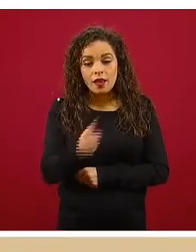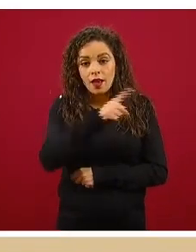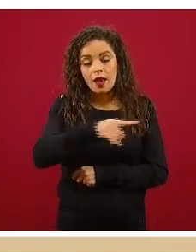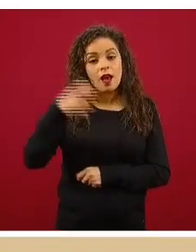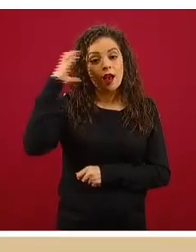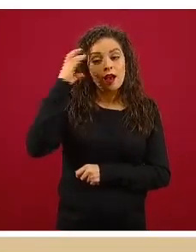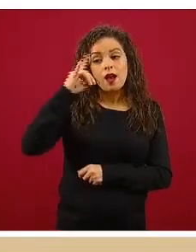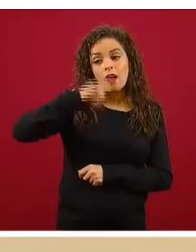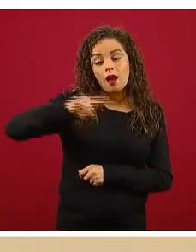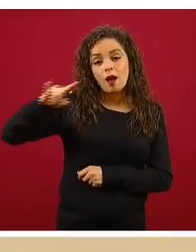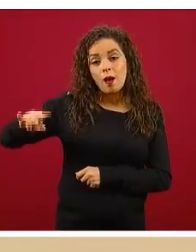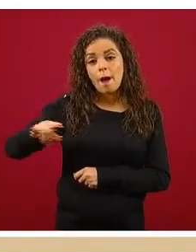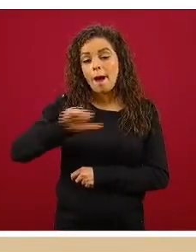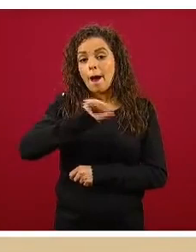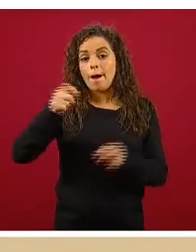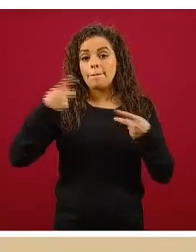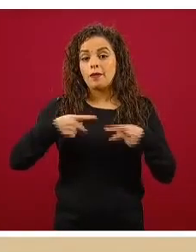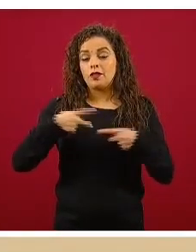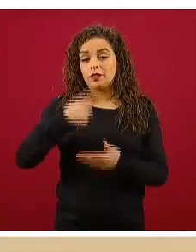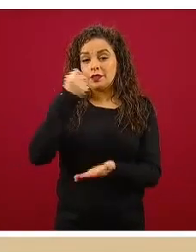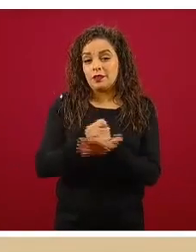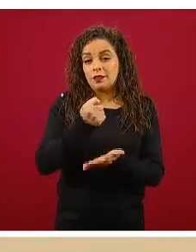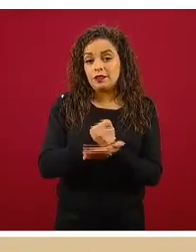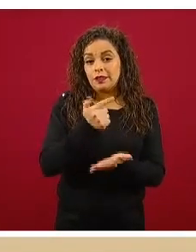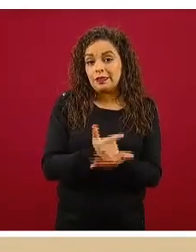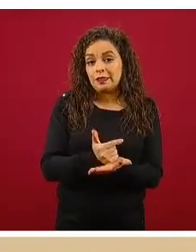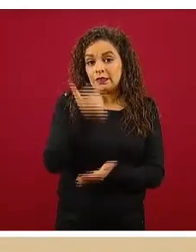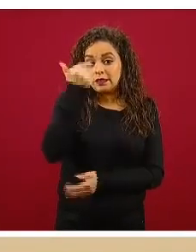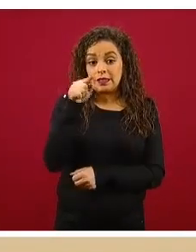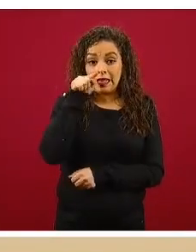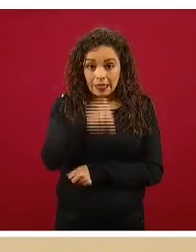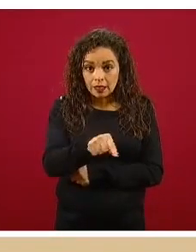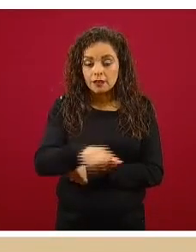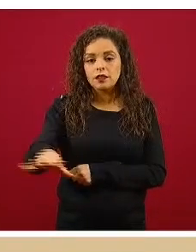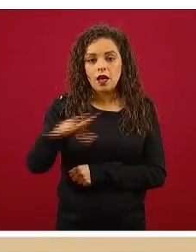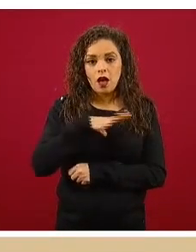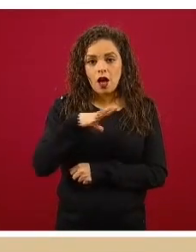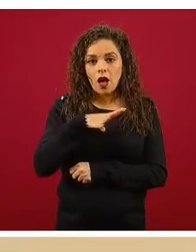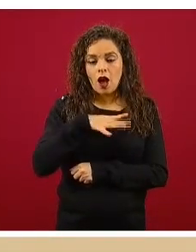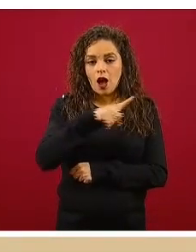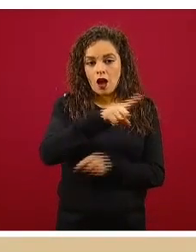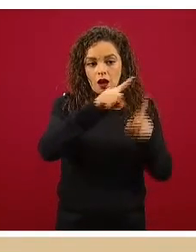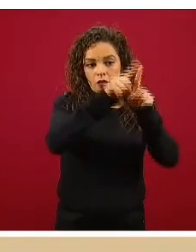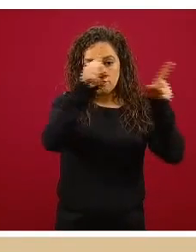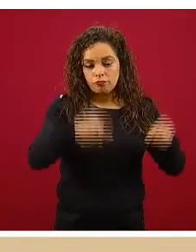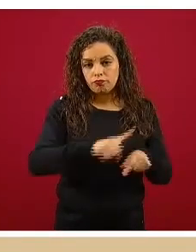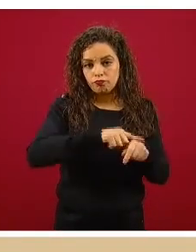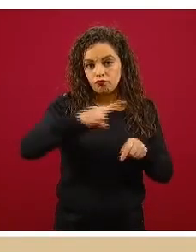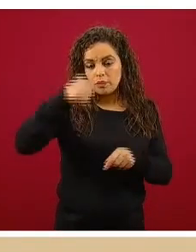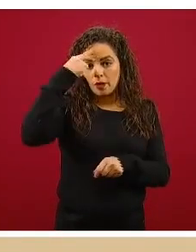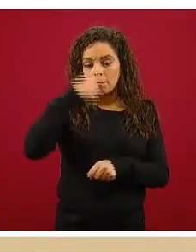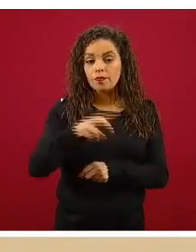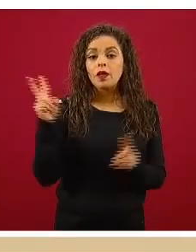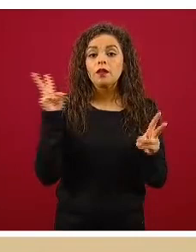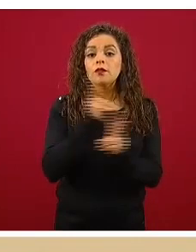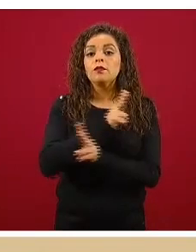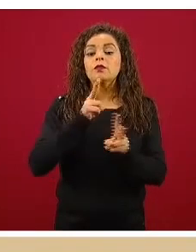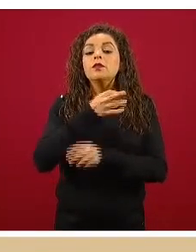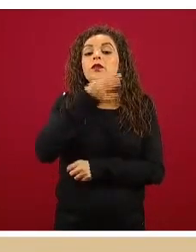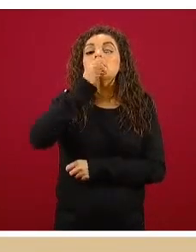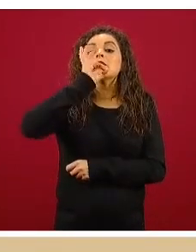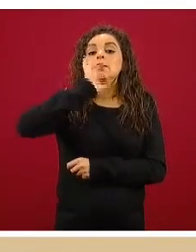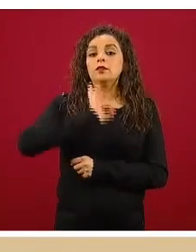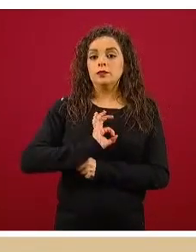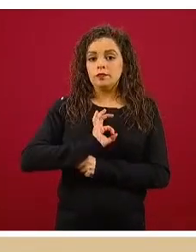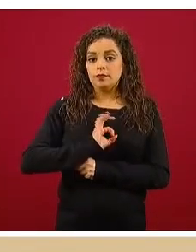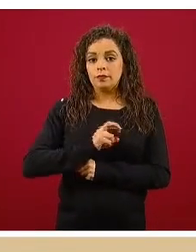todo que son aquellas camas que tienen ventilador. Importante comentar porque regularmente este tipo de camas y